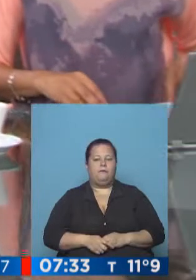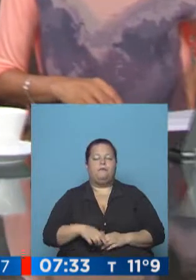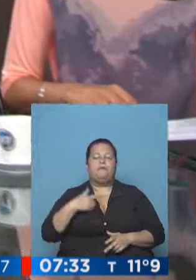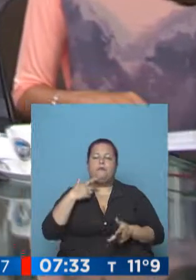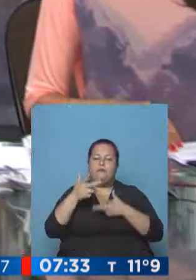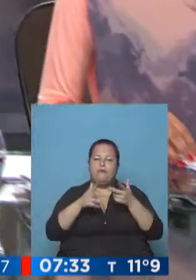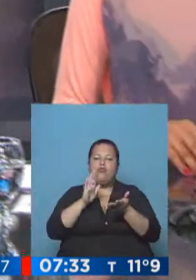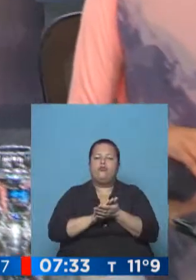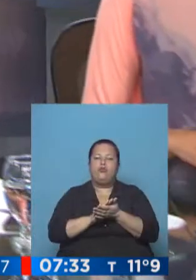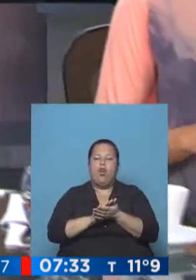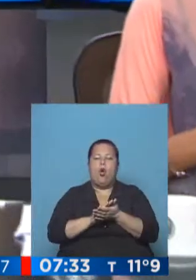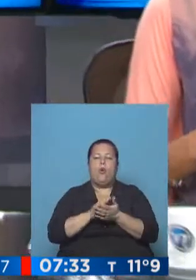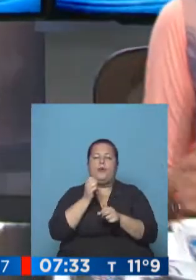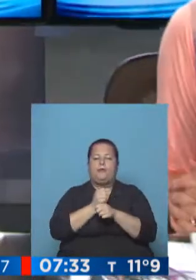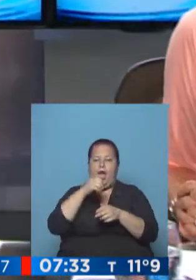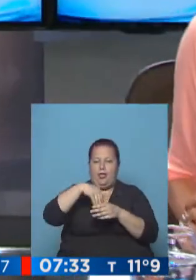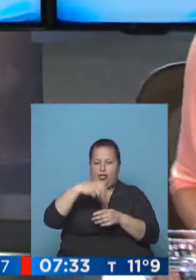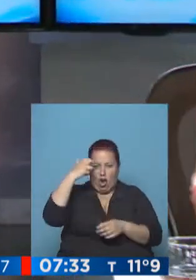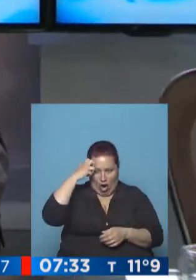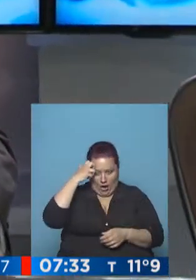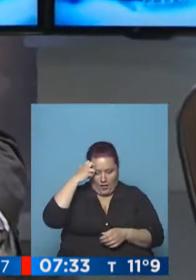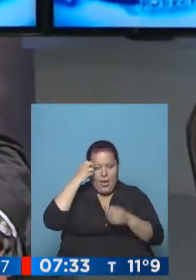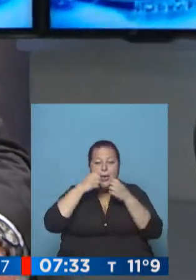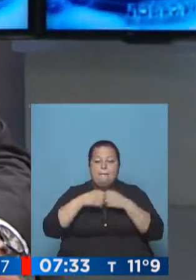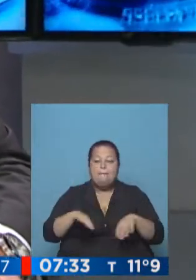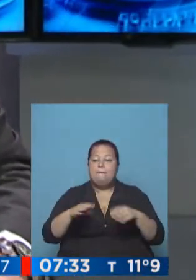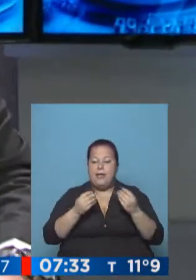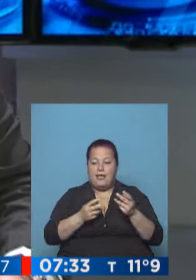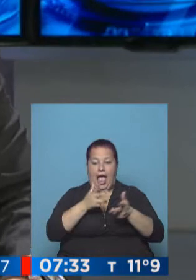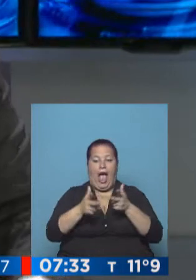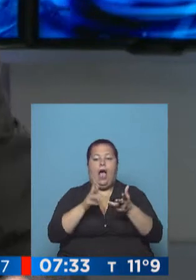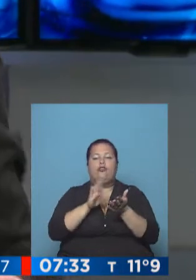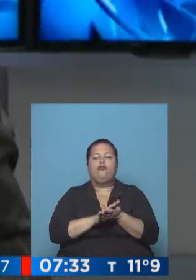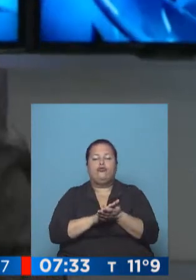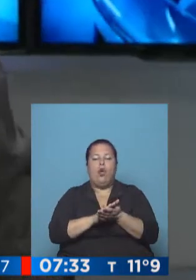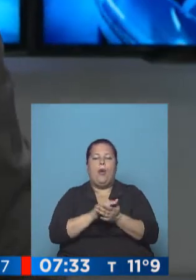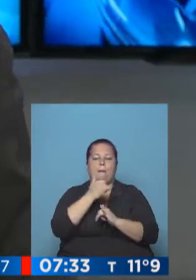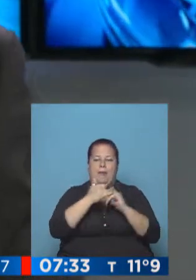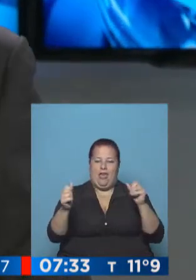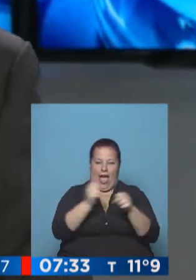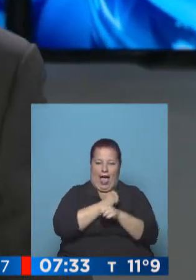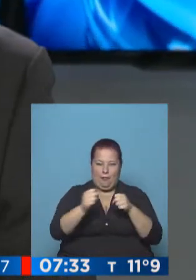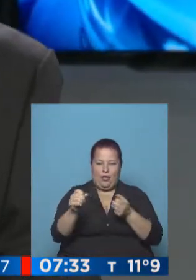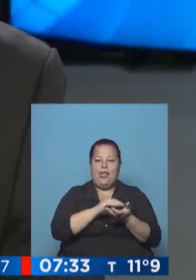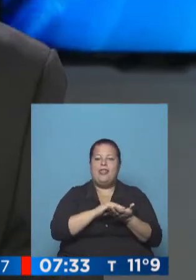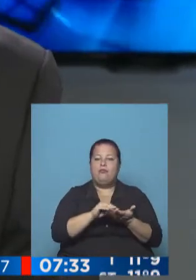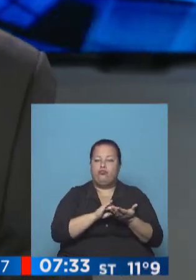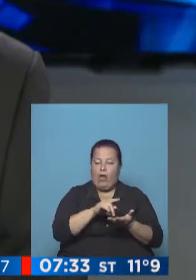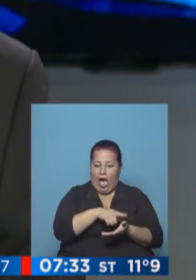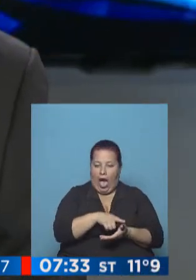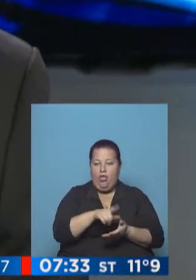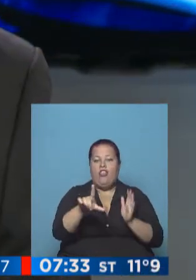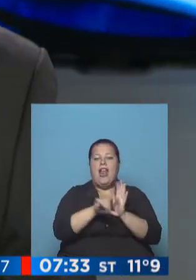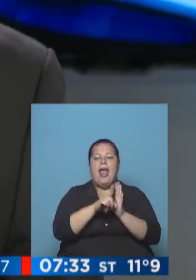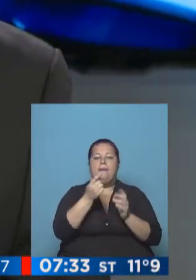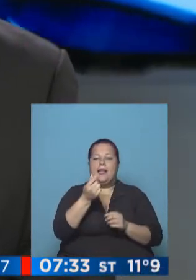Vamos a repasar la actividad en el Congreso de la Nación. Vamos a arrancar hablando de lo que ha sido la media sanción por parte de diputados de la Ley